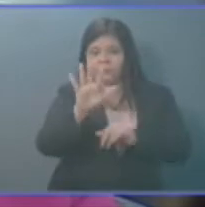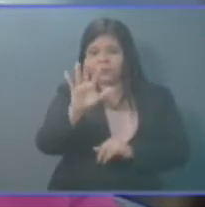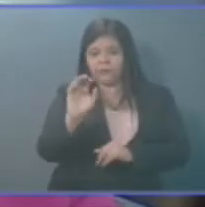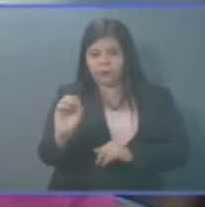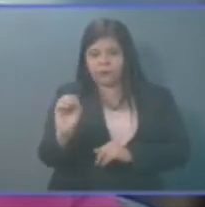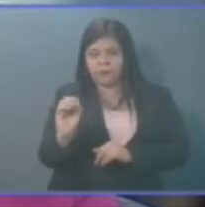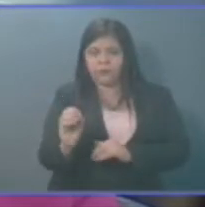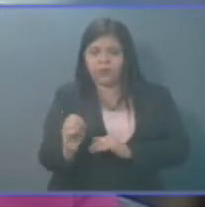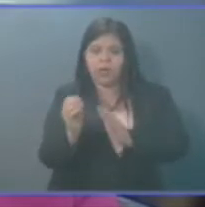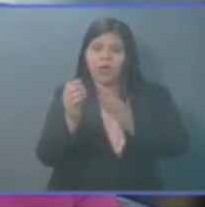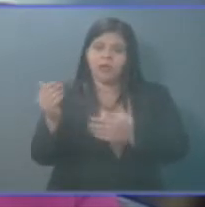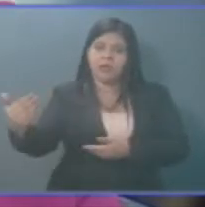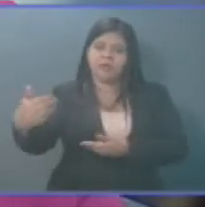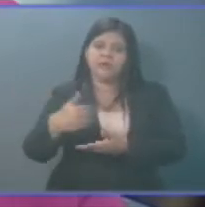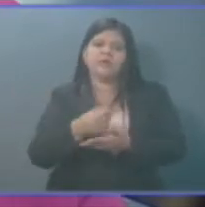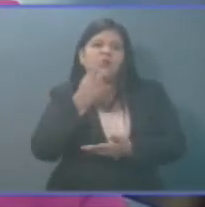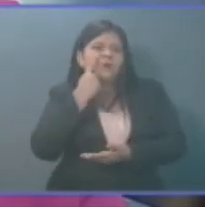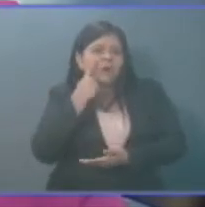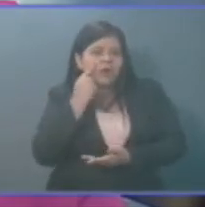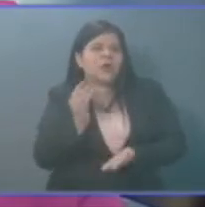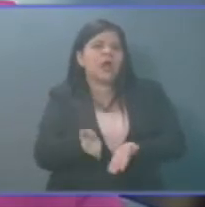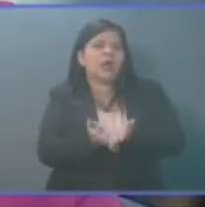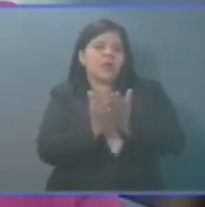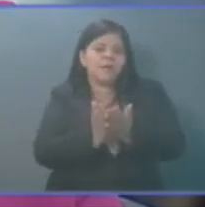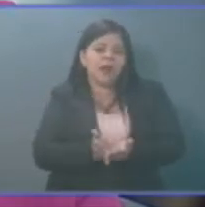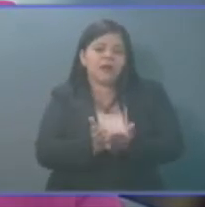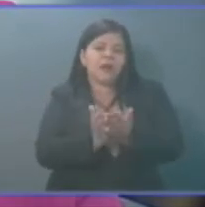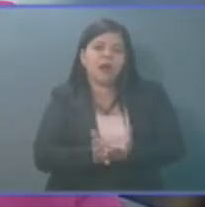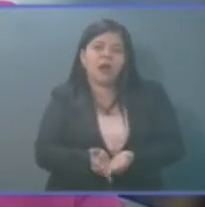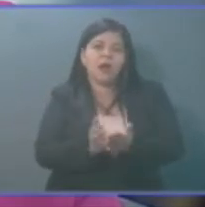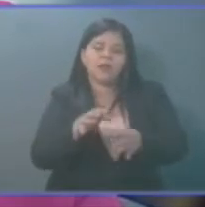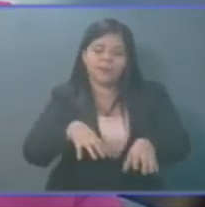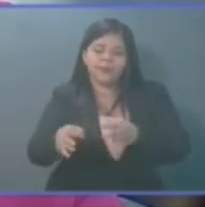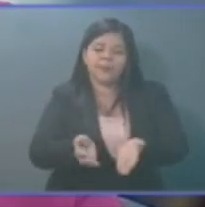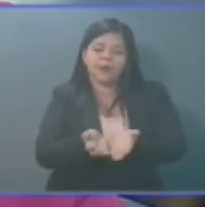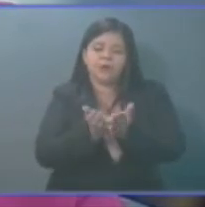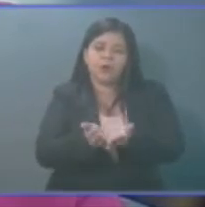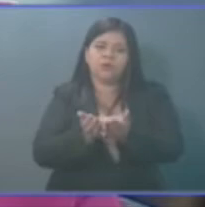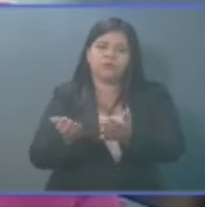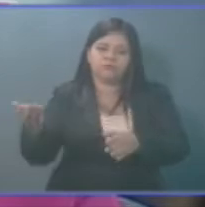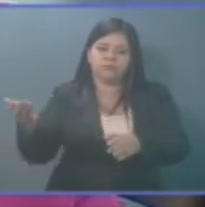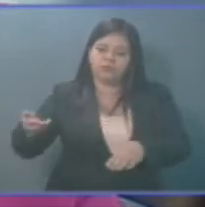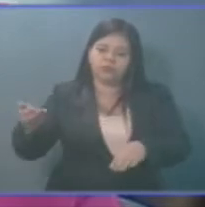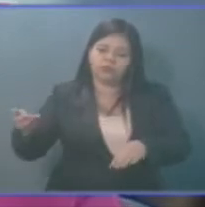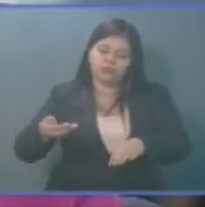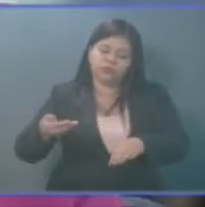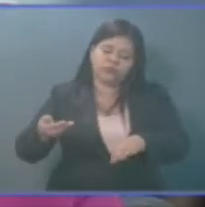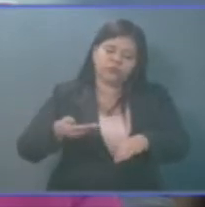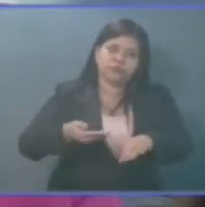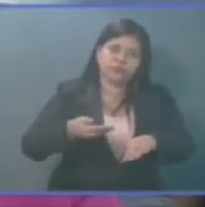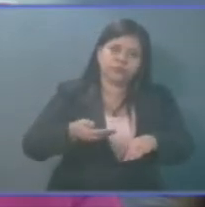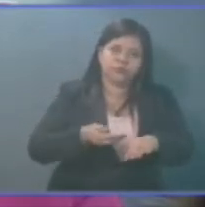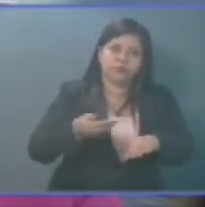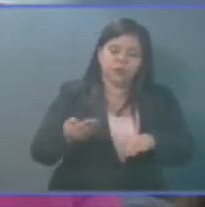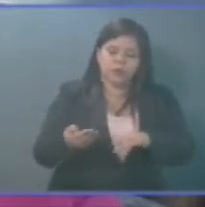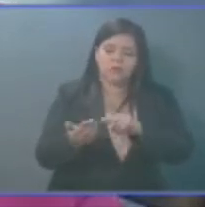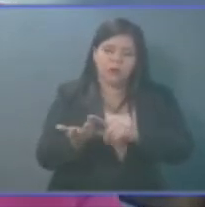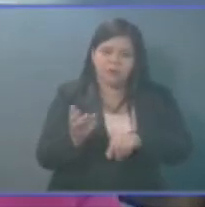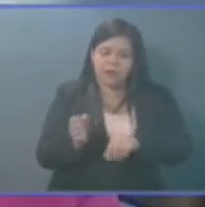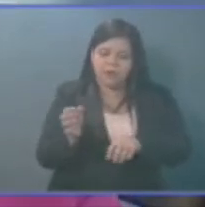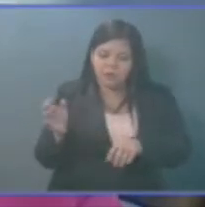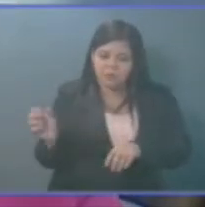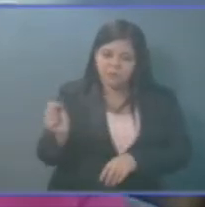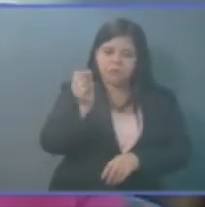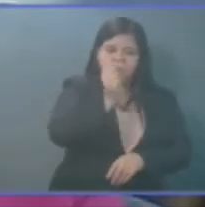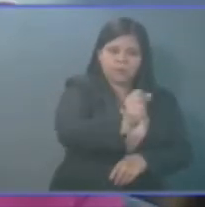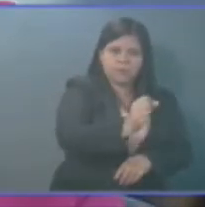puerto de Cutuco en La Unión, y le asignan la parroquia de San Pedro Nonualco en el departamento